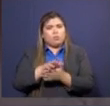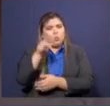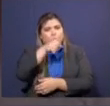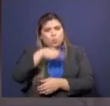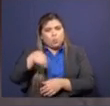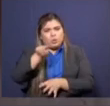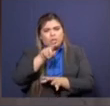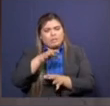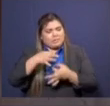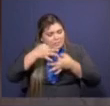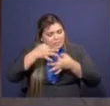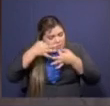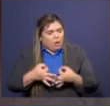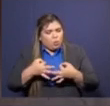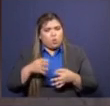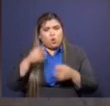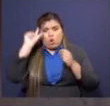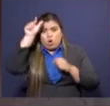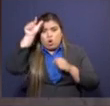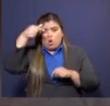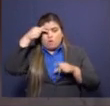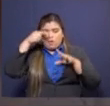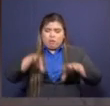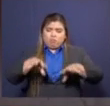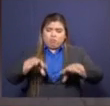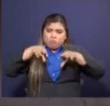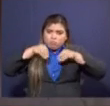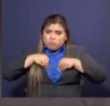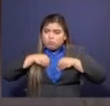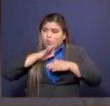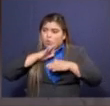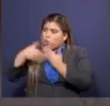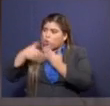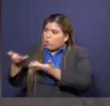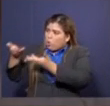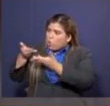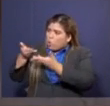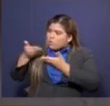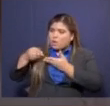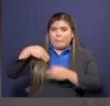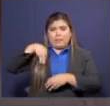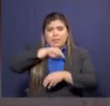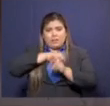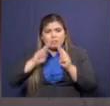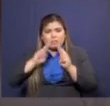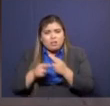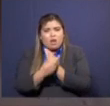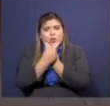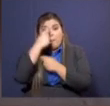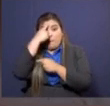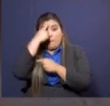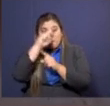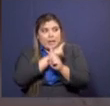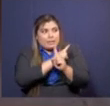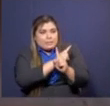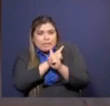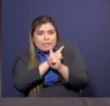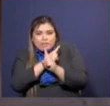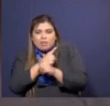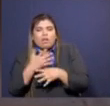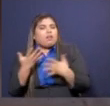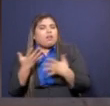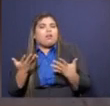que no solo hemos adoptado procedimientos rigurosos con el fin de prevenir la